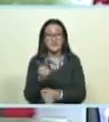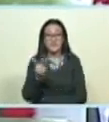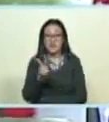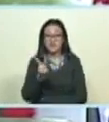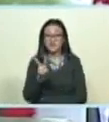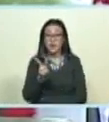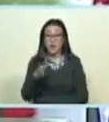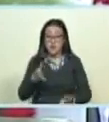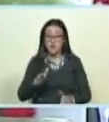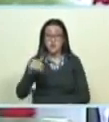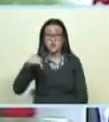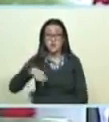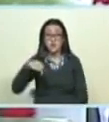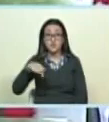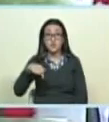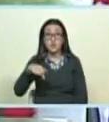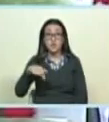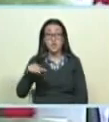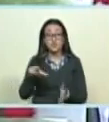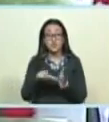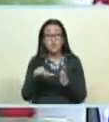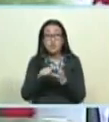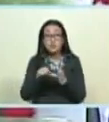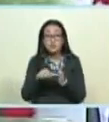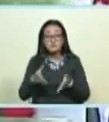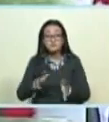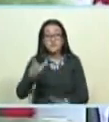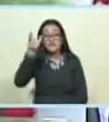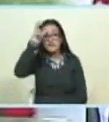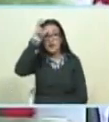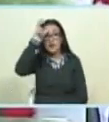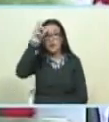venezolano de nacimiento, nacido en el estado Falcón,